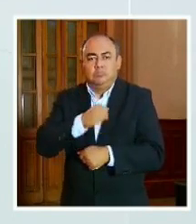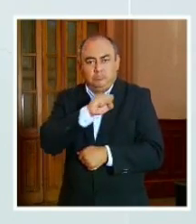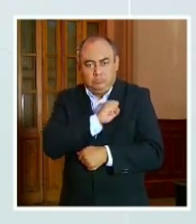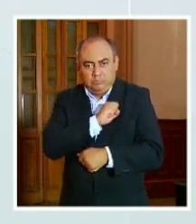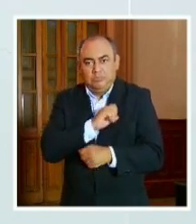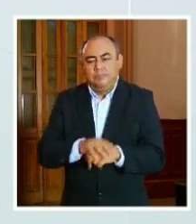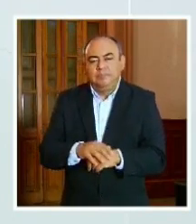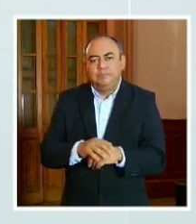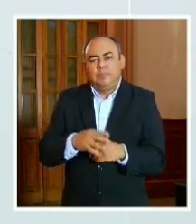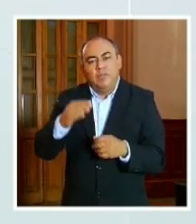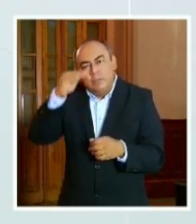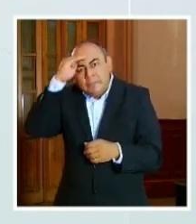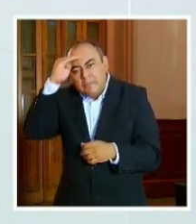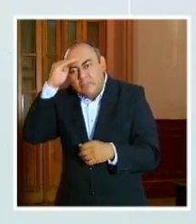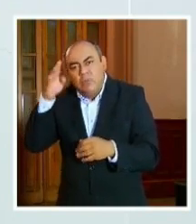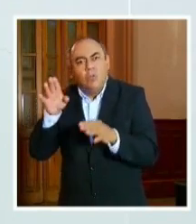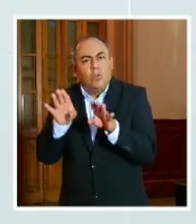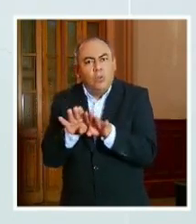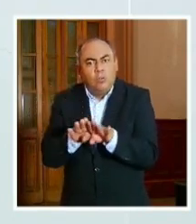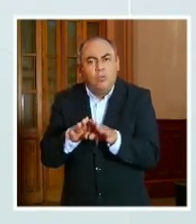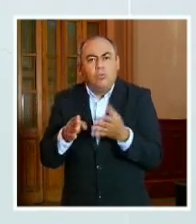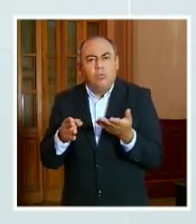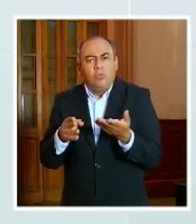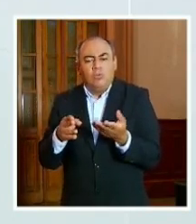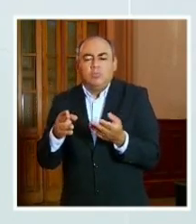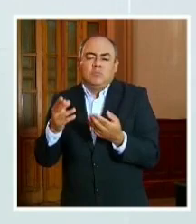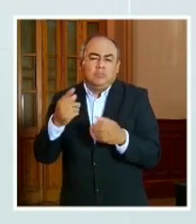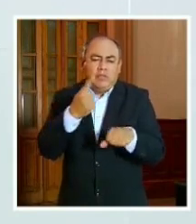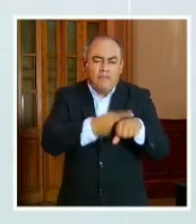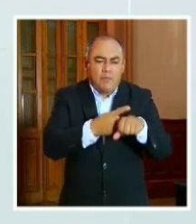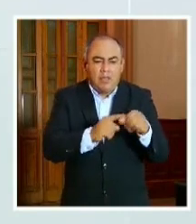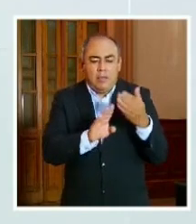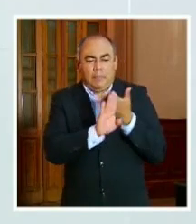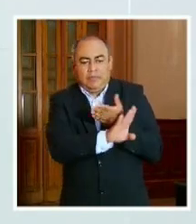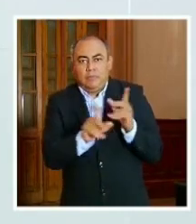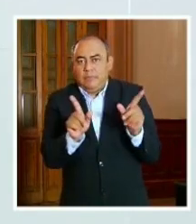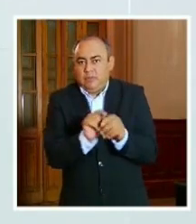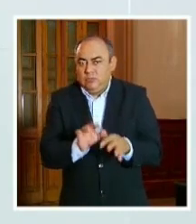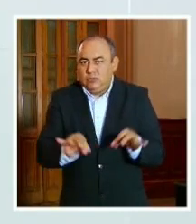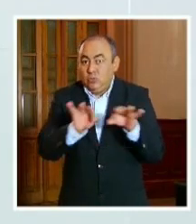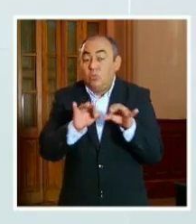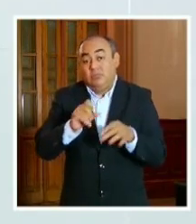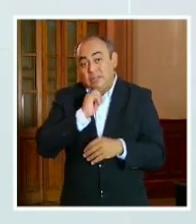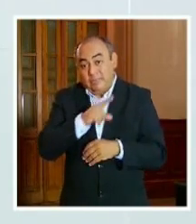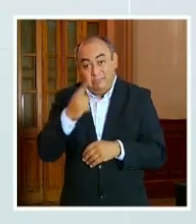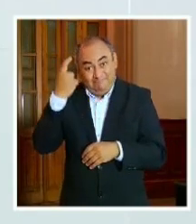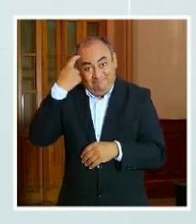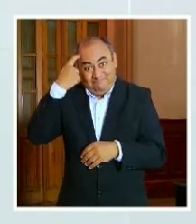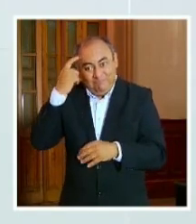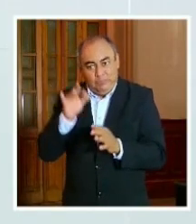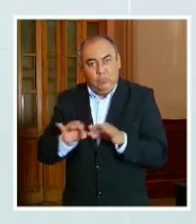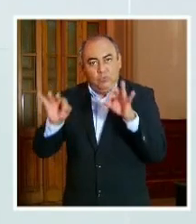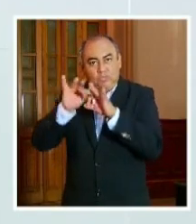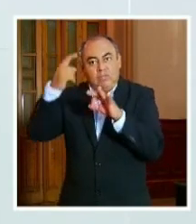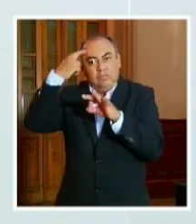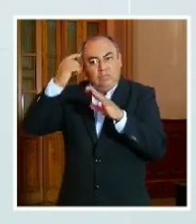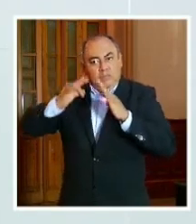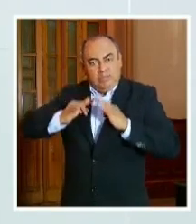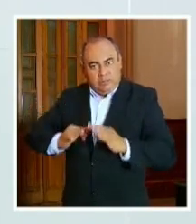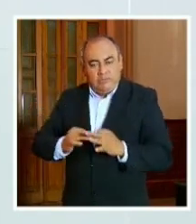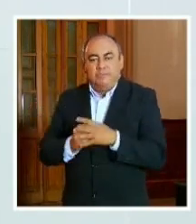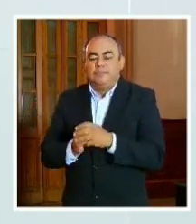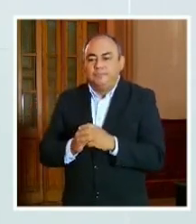no necesariamente la ausencia de enfermedad. Entonces, para nosotros